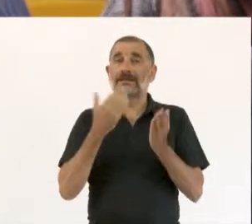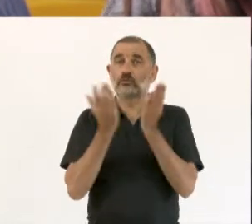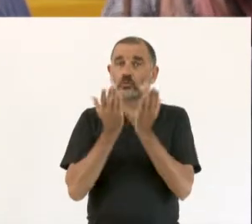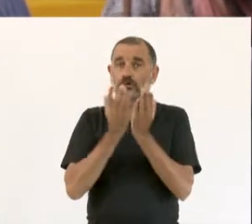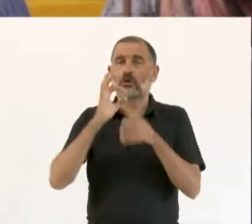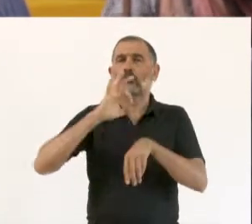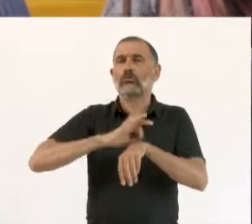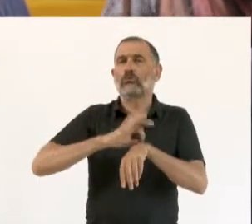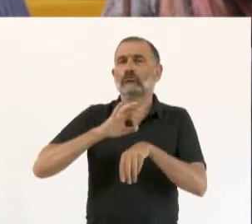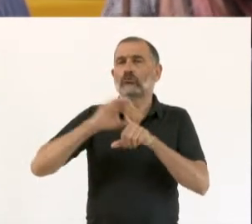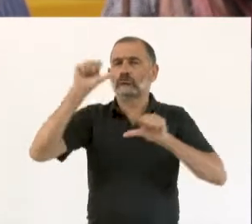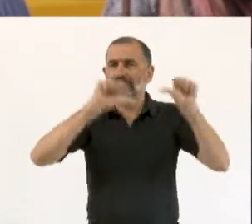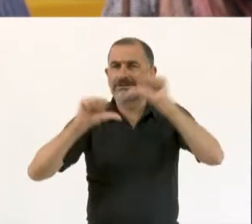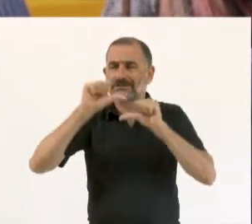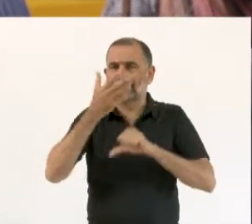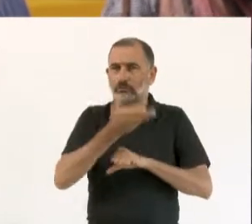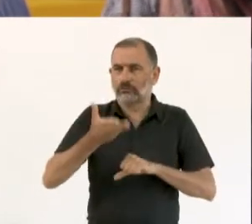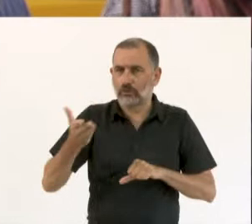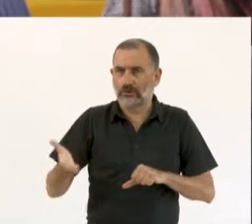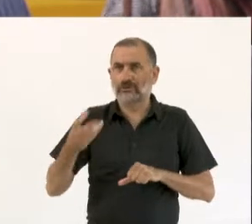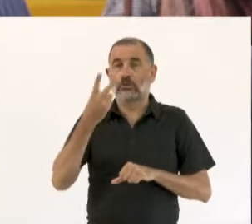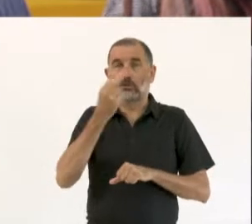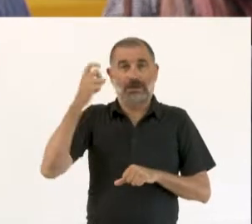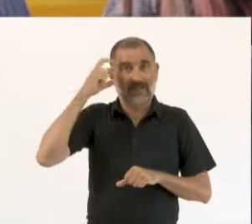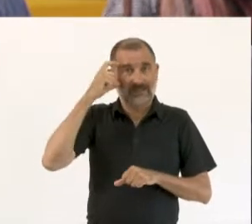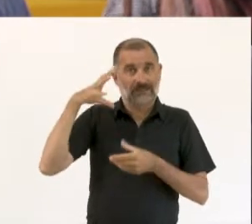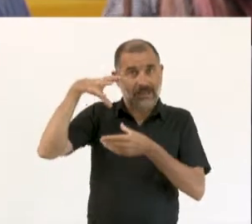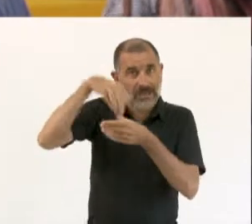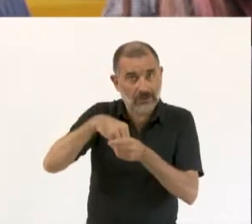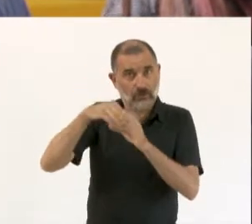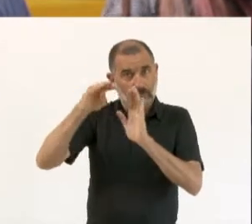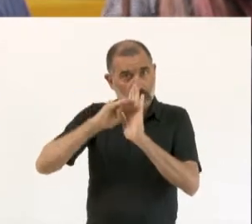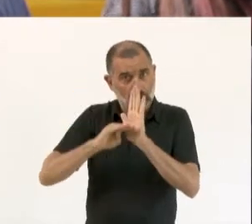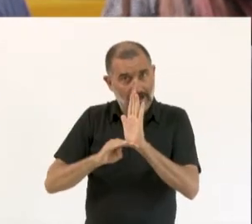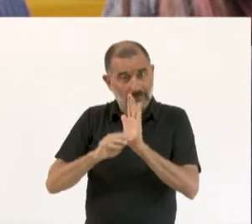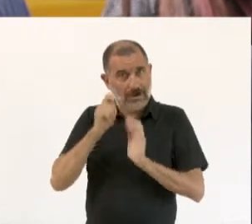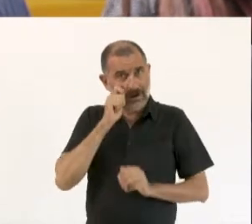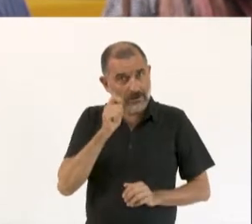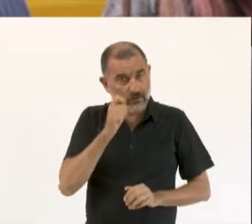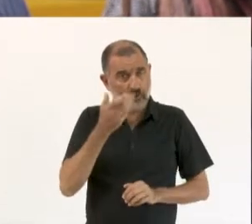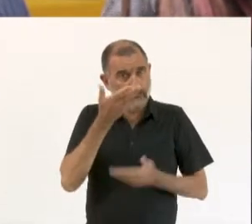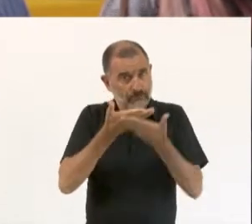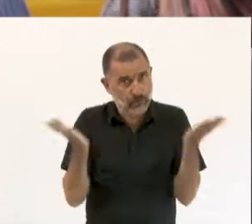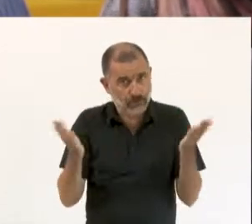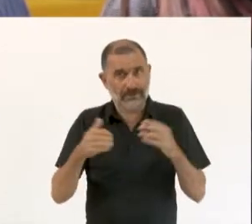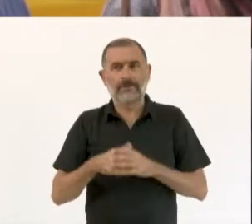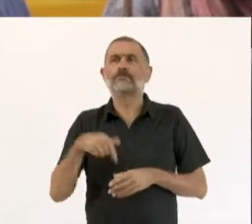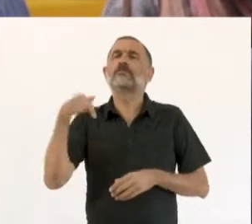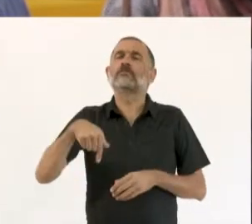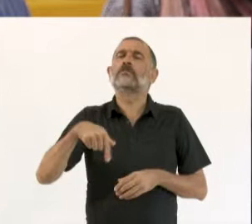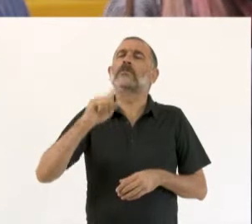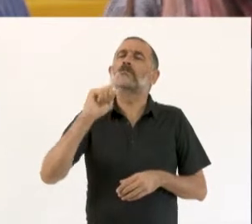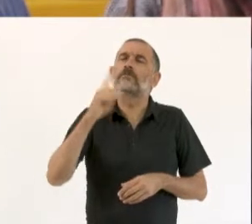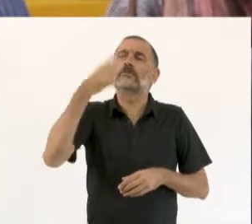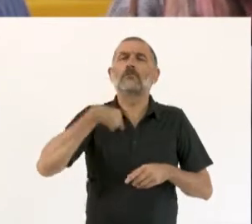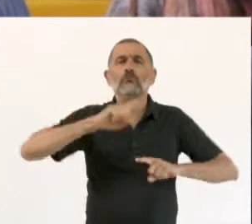año 2010 integro en el programa de arqueología pública y actualmente mi trabajo es coordinar con los